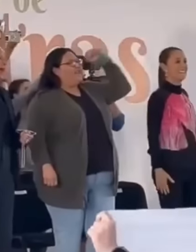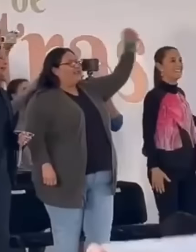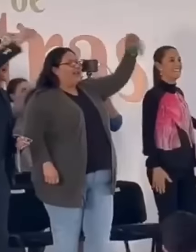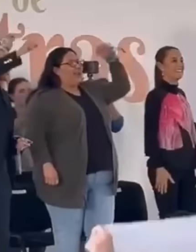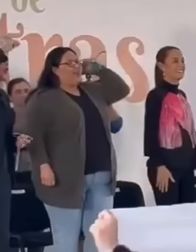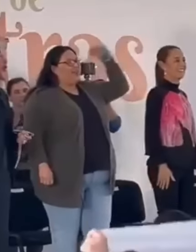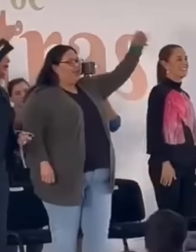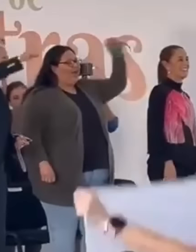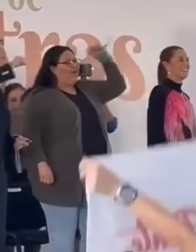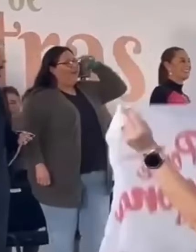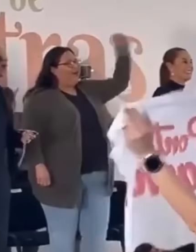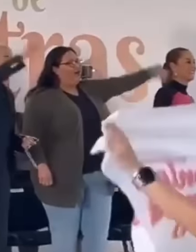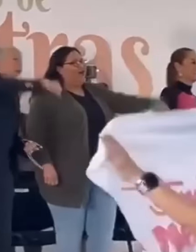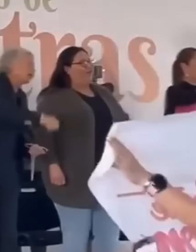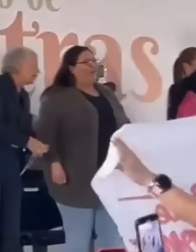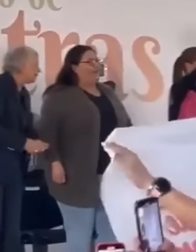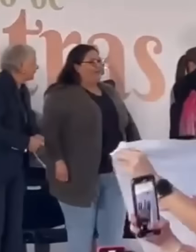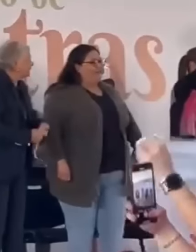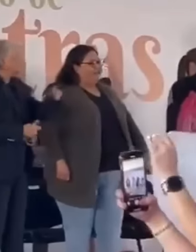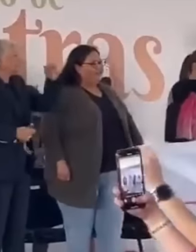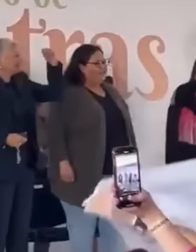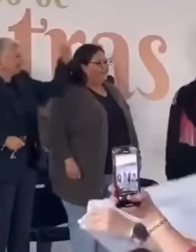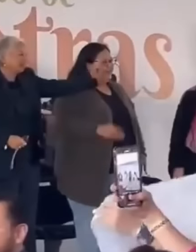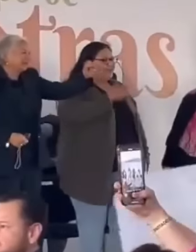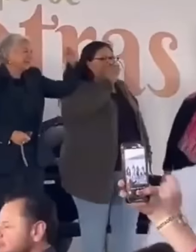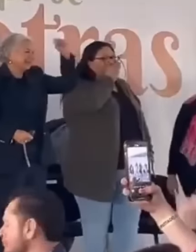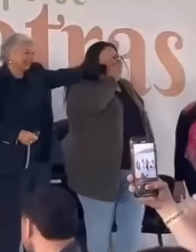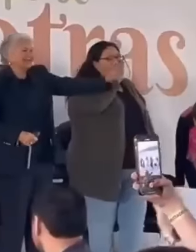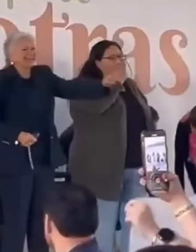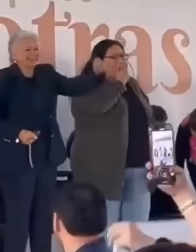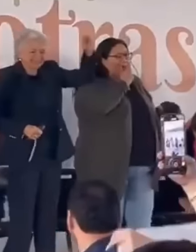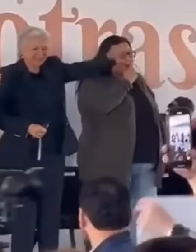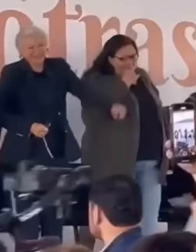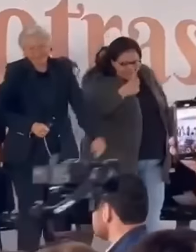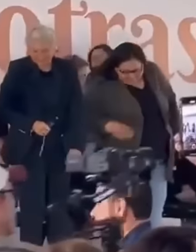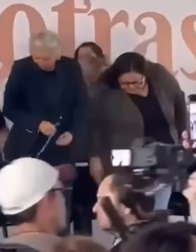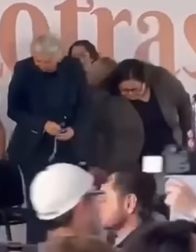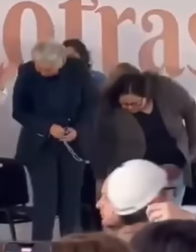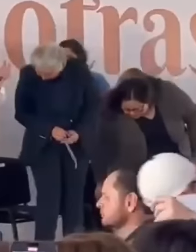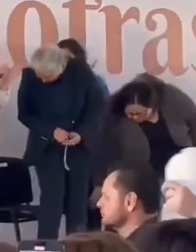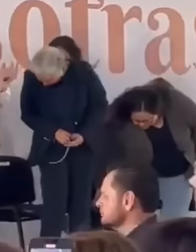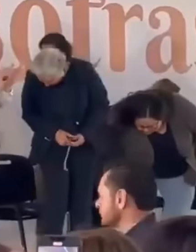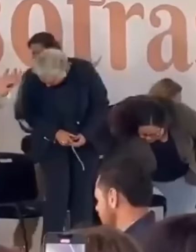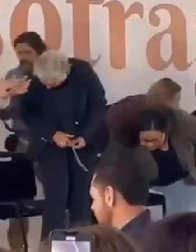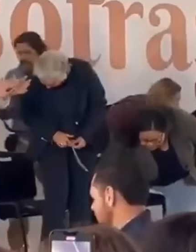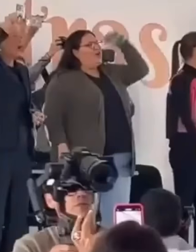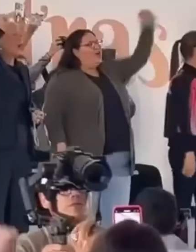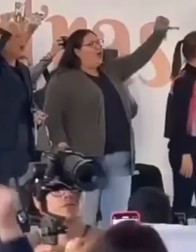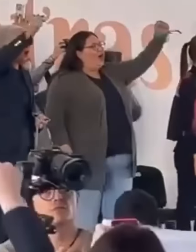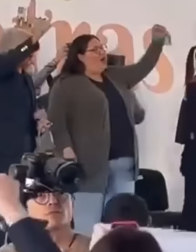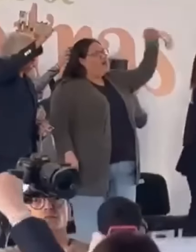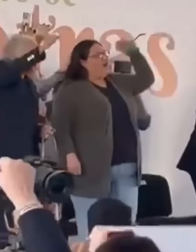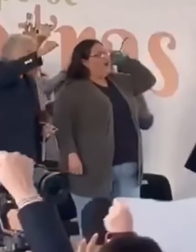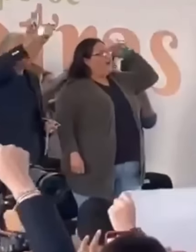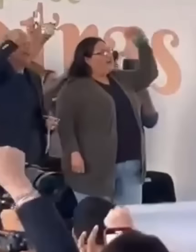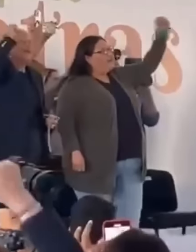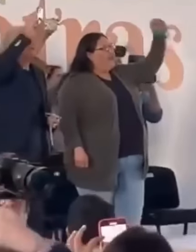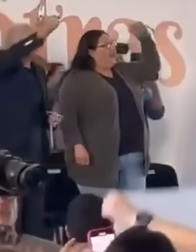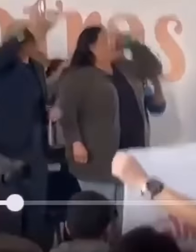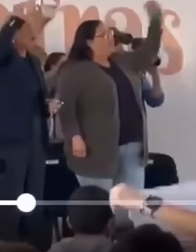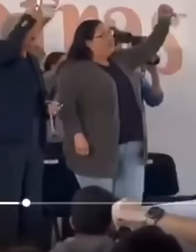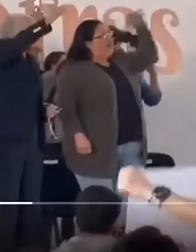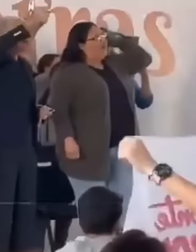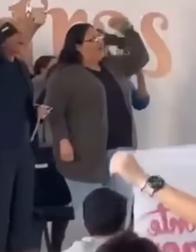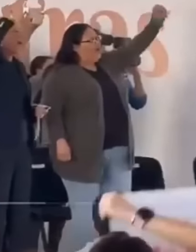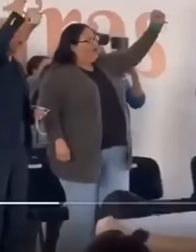hecho de que vaya a concluir la investigación. Es decir, la investigación está en pie. Y el mismo jefe